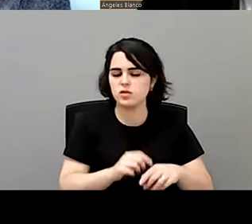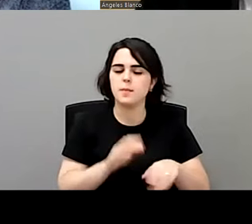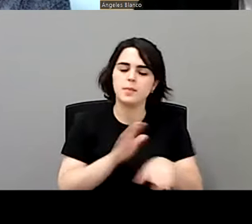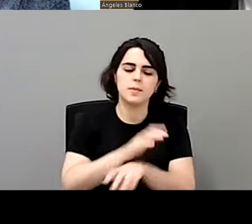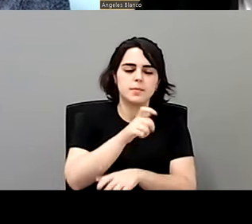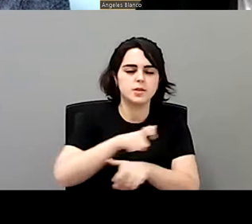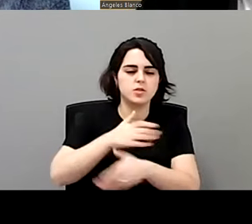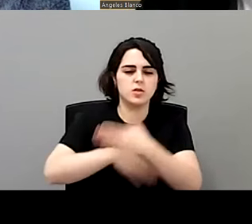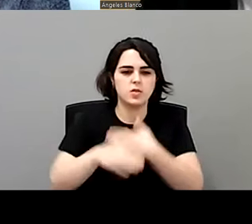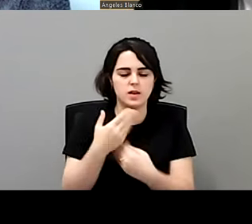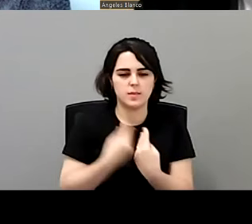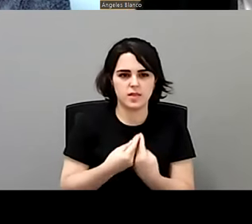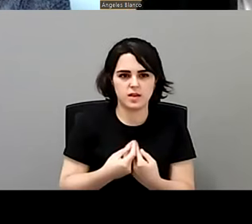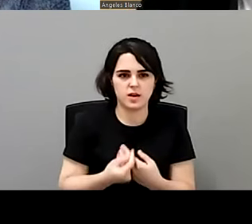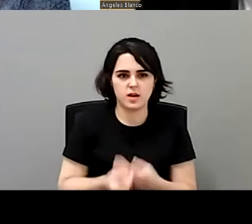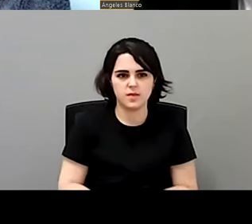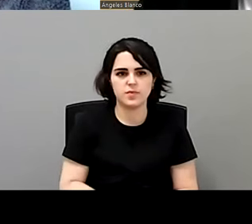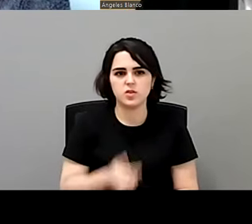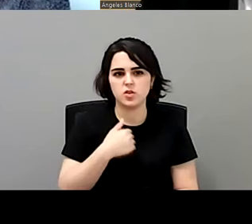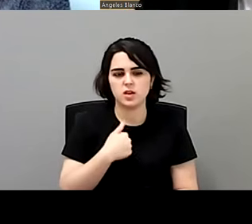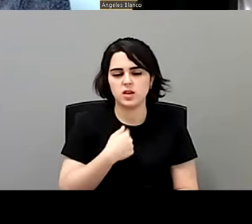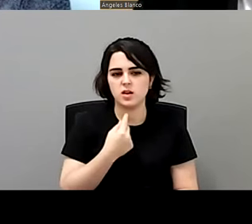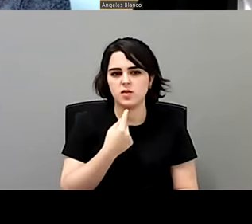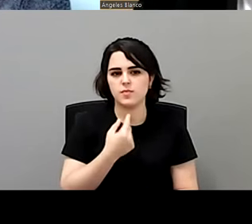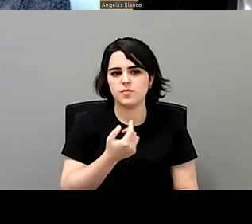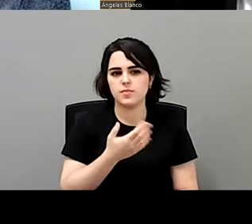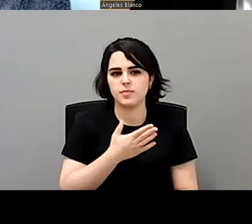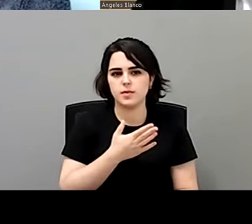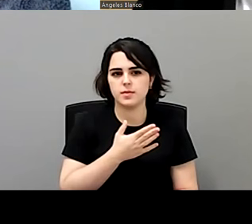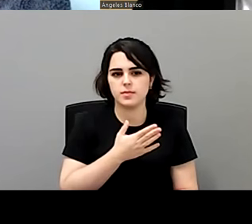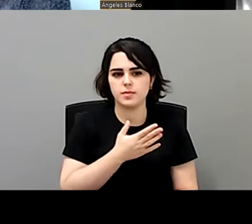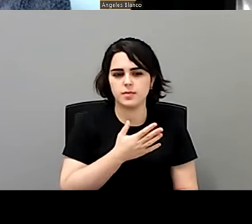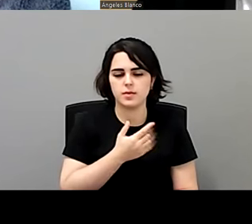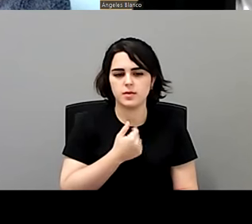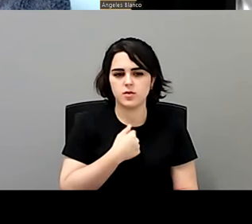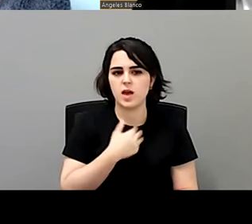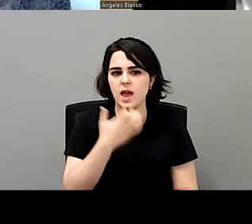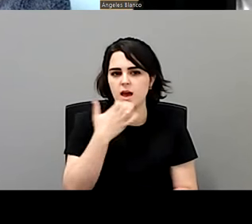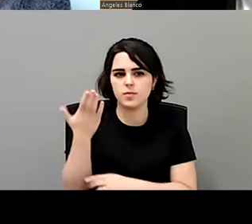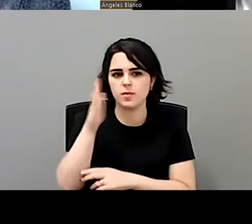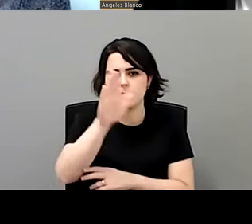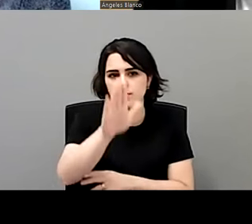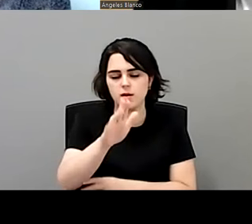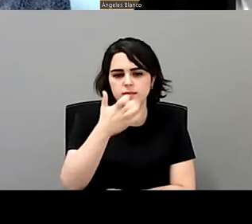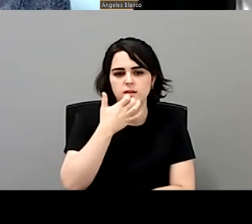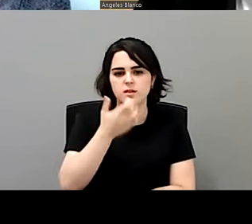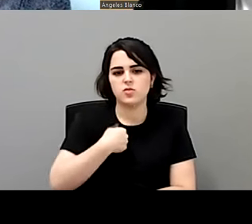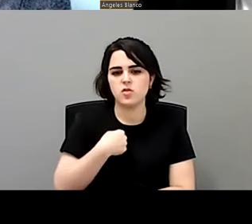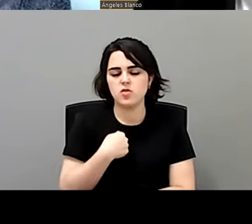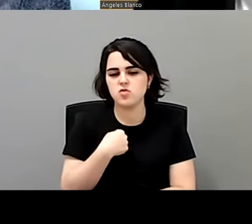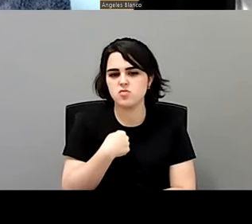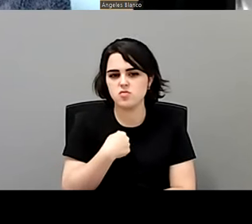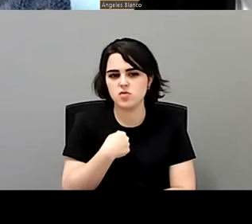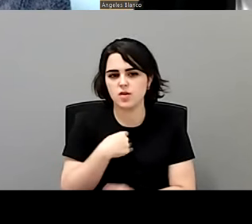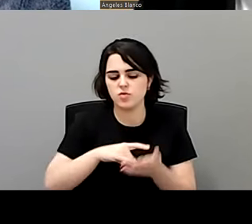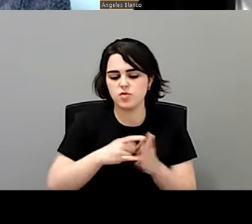física. Y yo te voy a poner simplemente un ejemplo. Si yo viviese en una